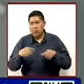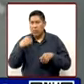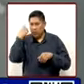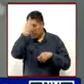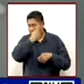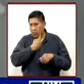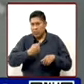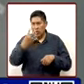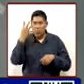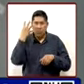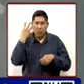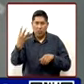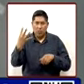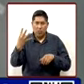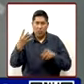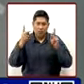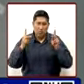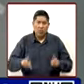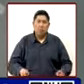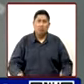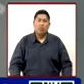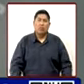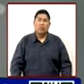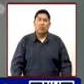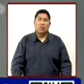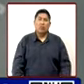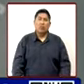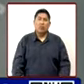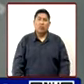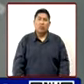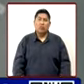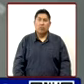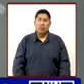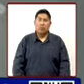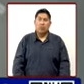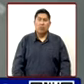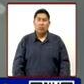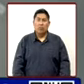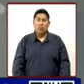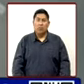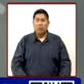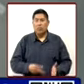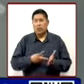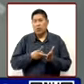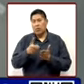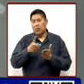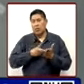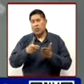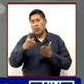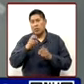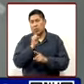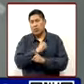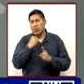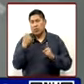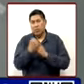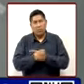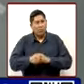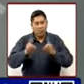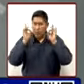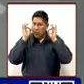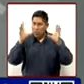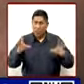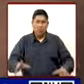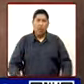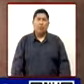de las cuatro personas que se han llevado. ¿Cuatro varones? Son cuatro varones. Y la verdad deben tener alrededor de 19 a 21